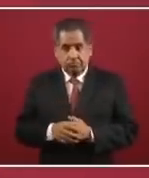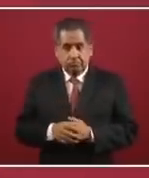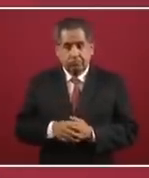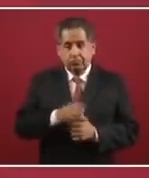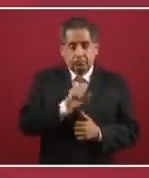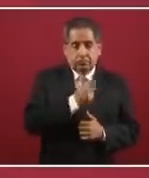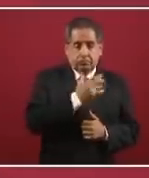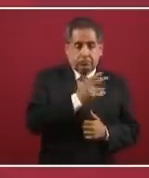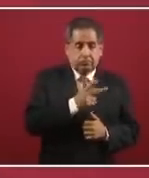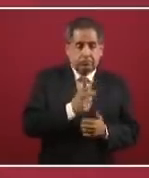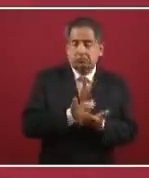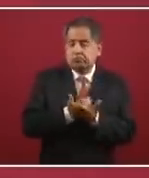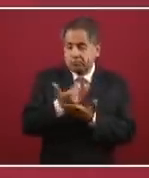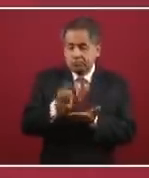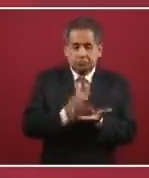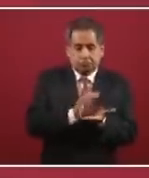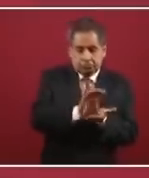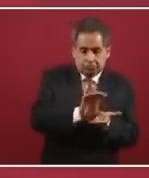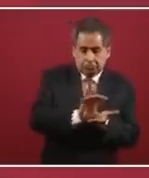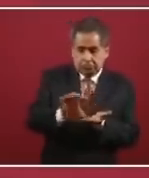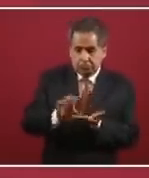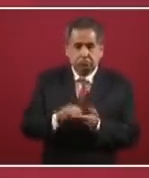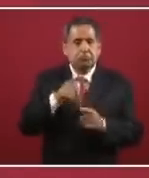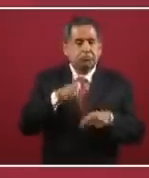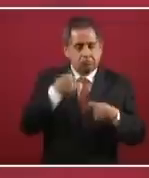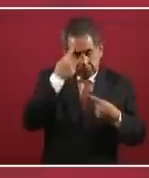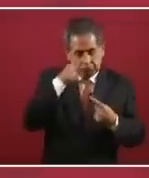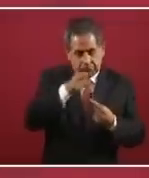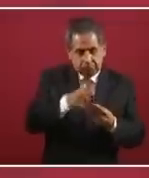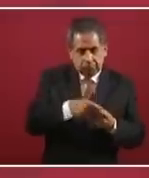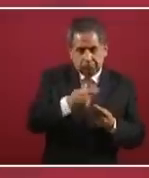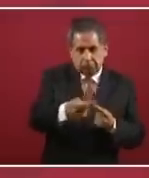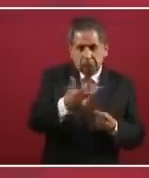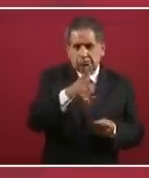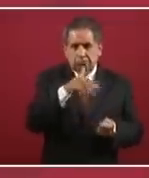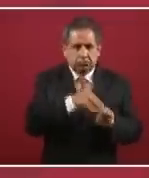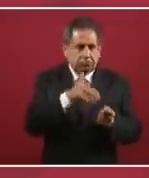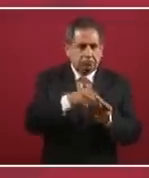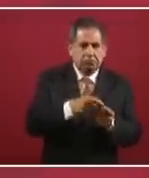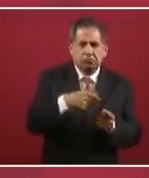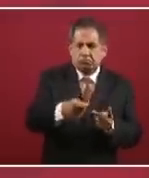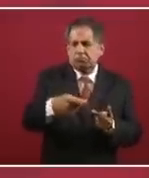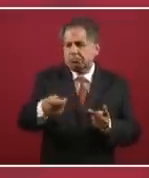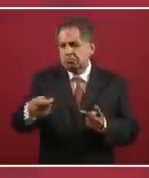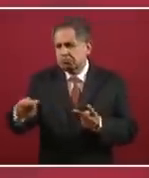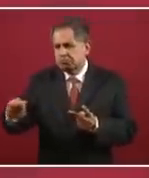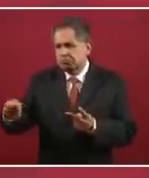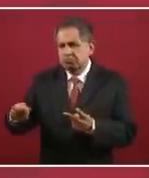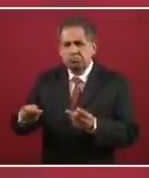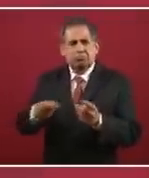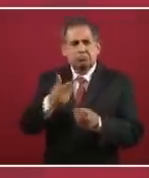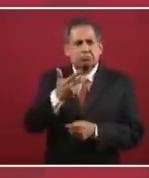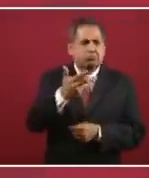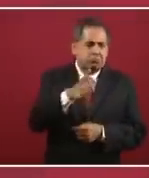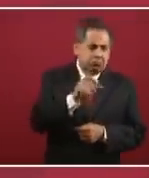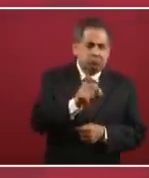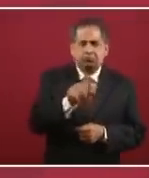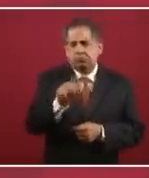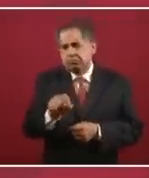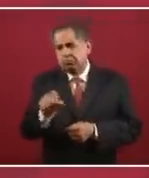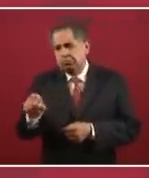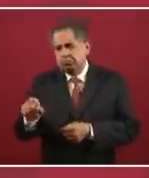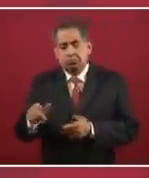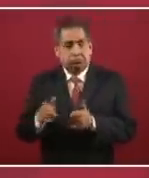Hacienda. Si a ti te tocan 10 millones, a ti 20, al